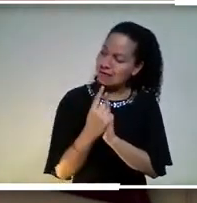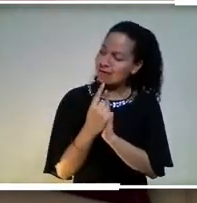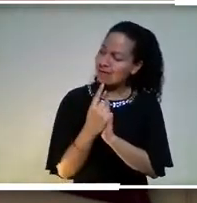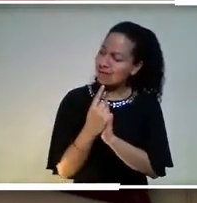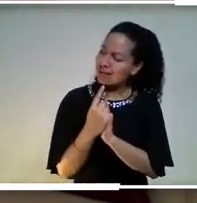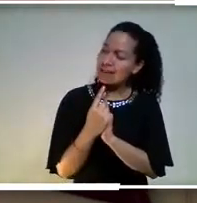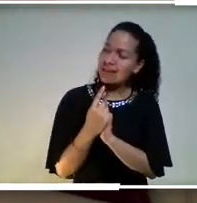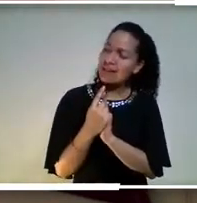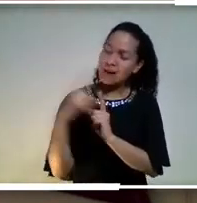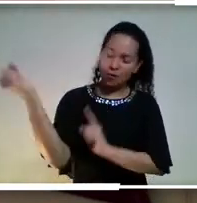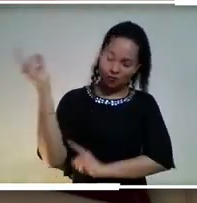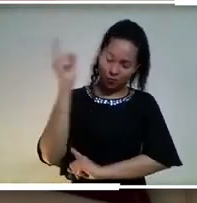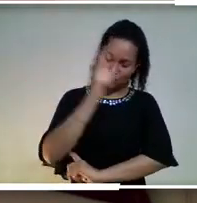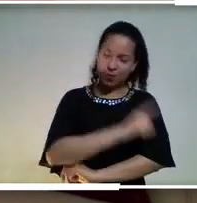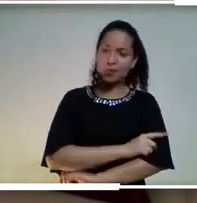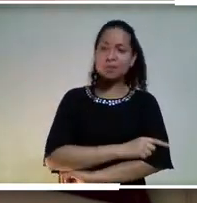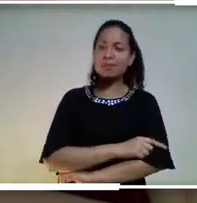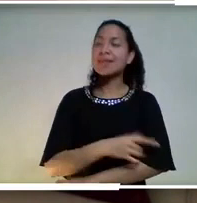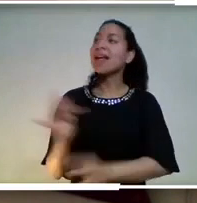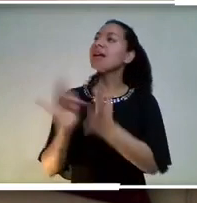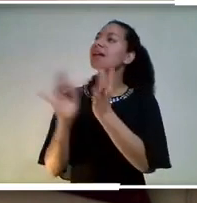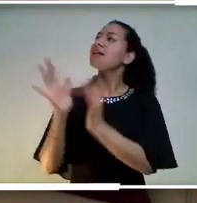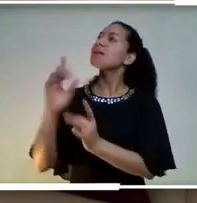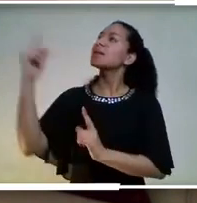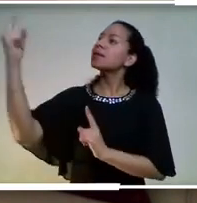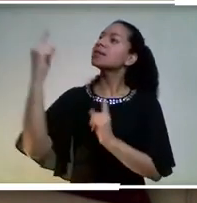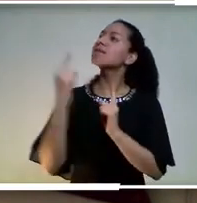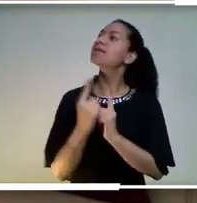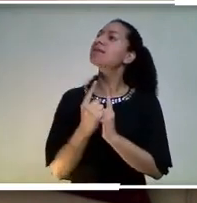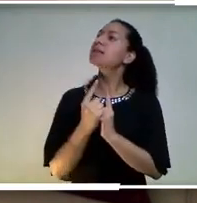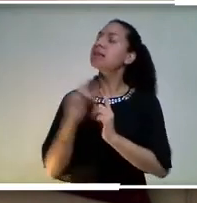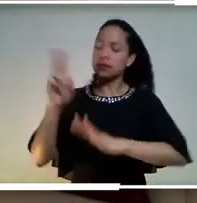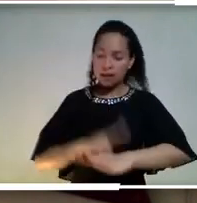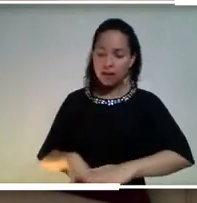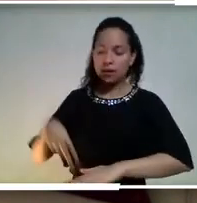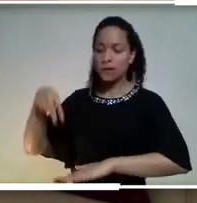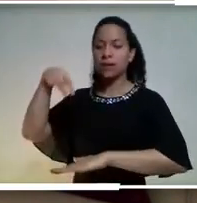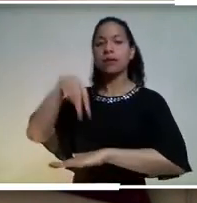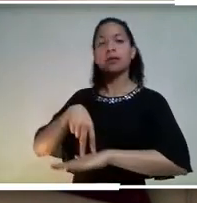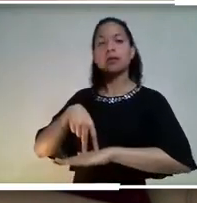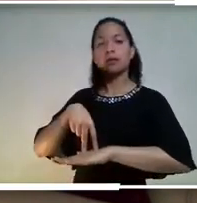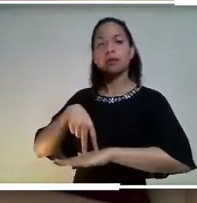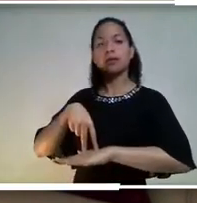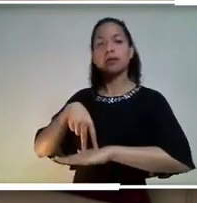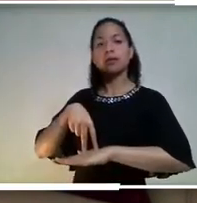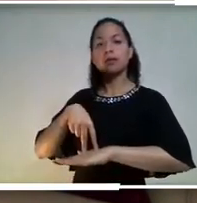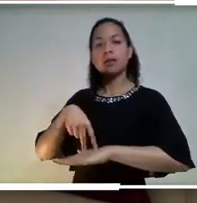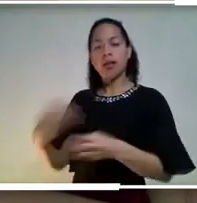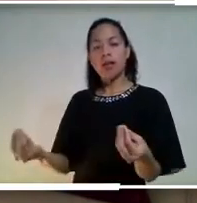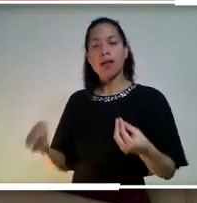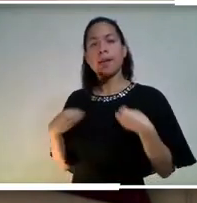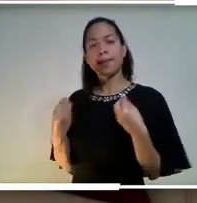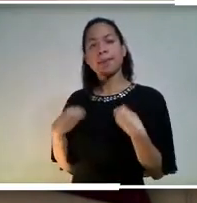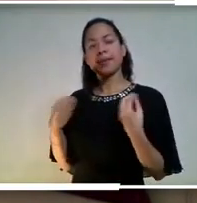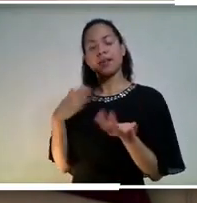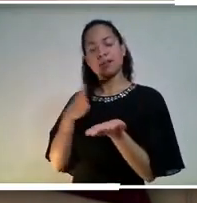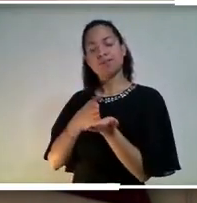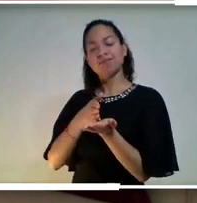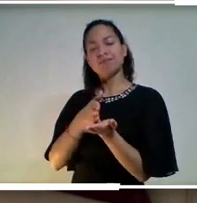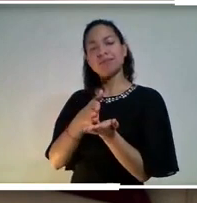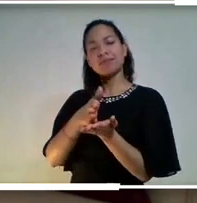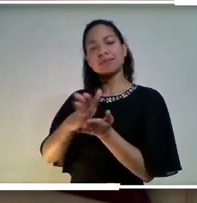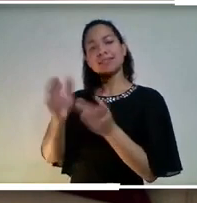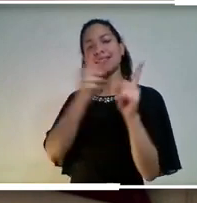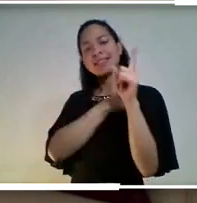jesús vendrá lo resucitará vivirán y viviremos para siempre con el señor y nuestros seres